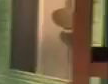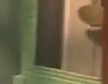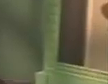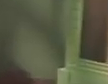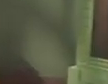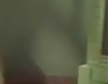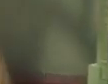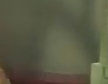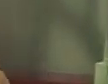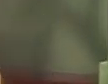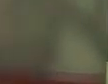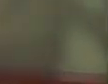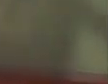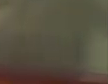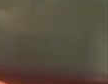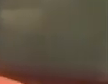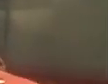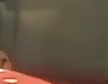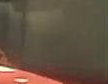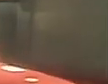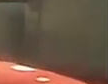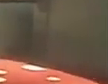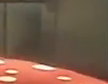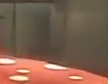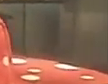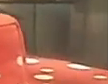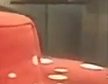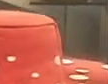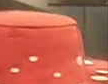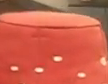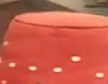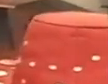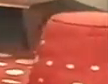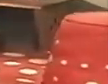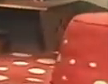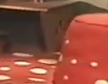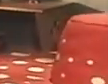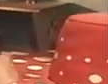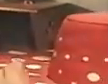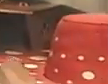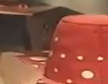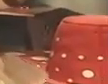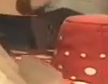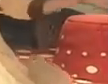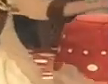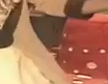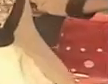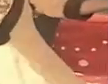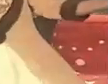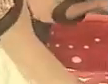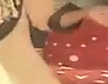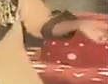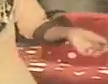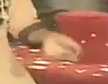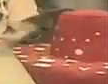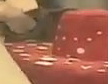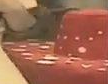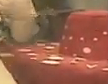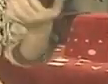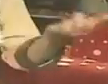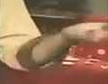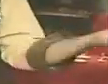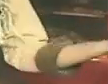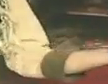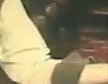cuentas cuentos, cuenta cuántos cuentos cuentas. Porque si no sabes